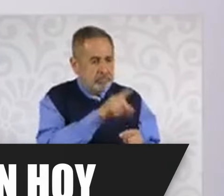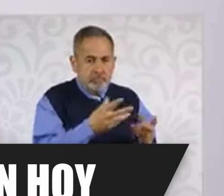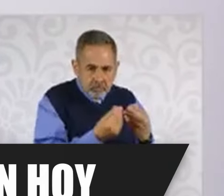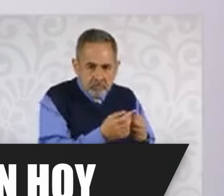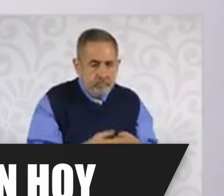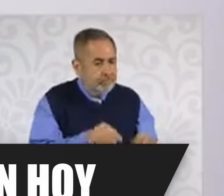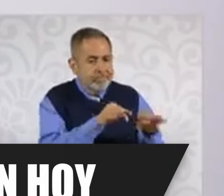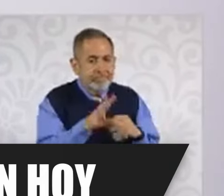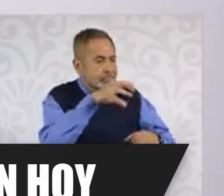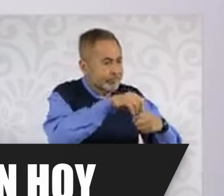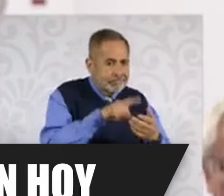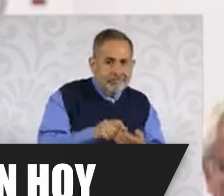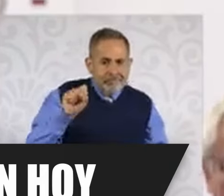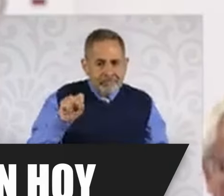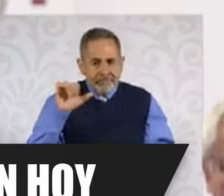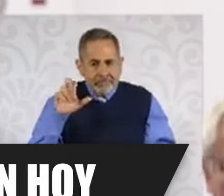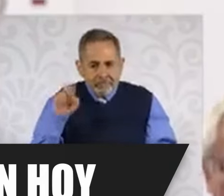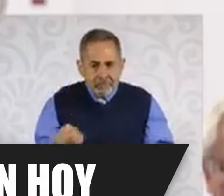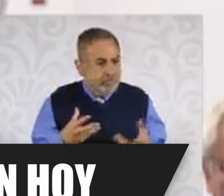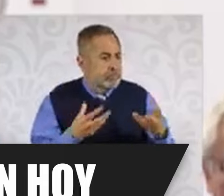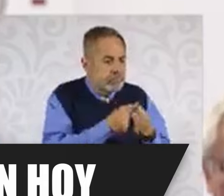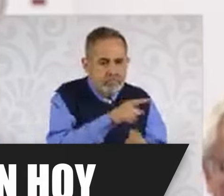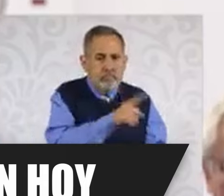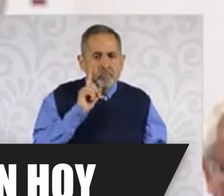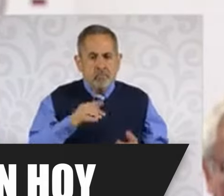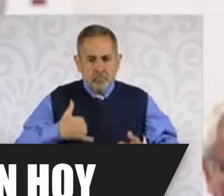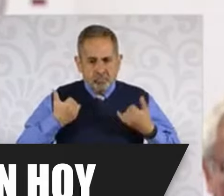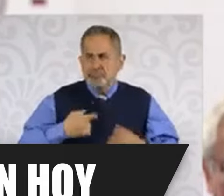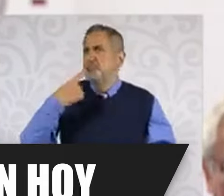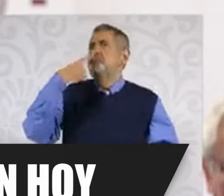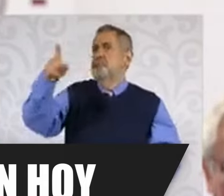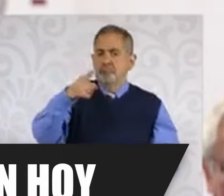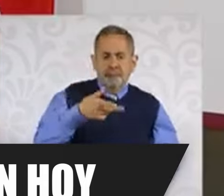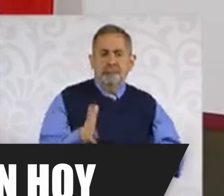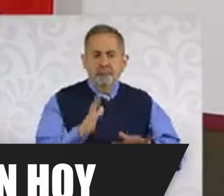que trabaja en la Suprema Corte de Justicia de la Nación y es una joven quien lo acusa